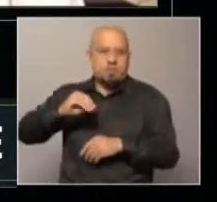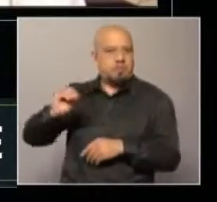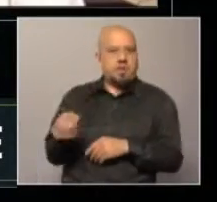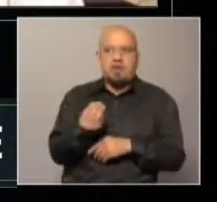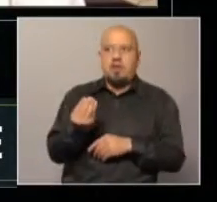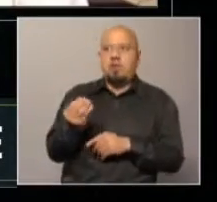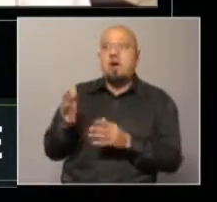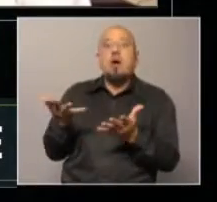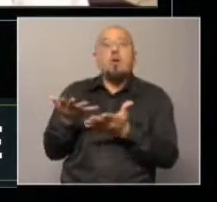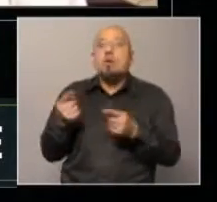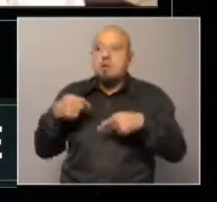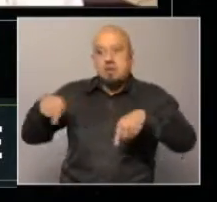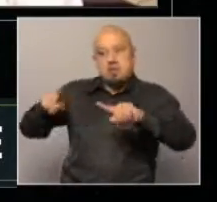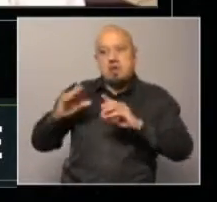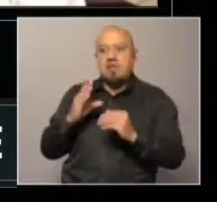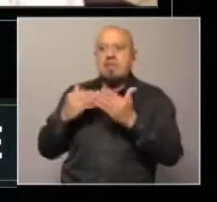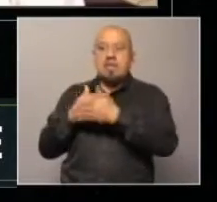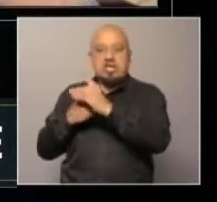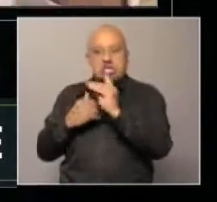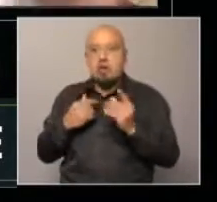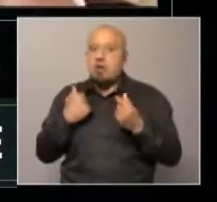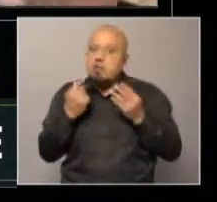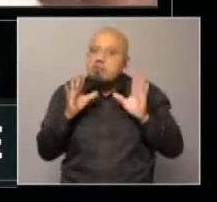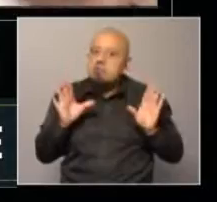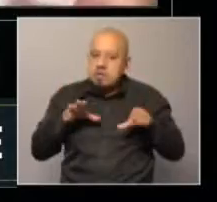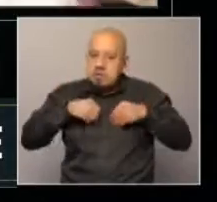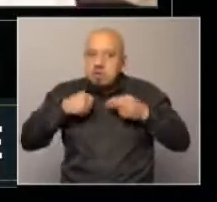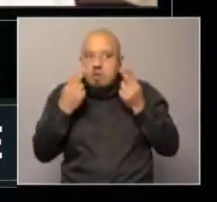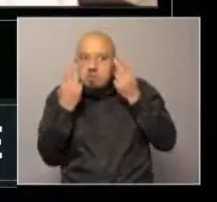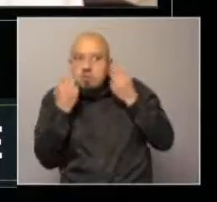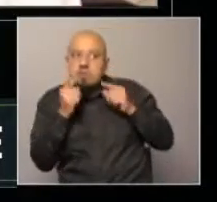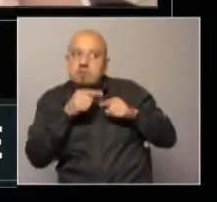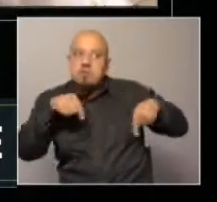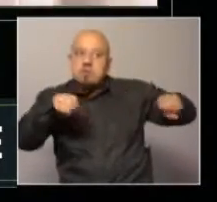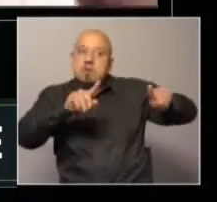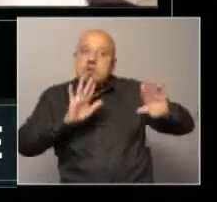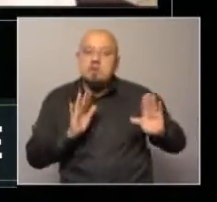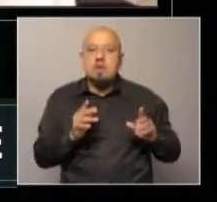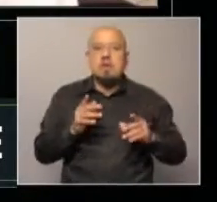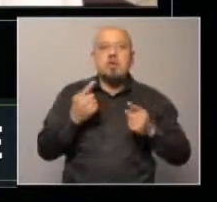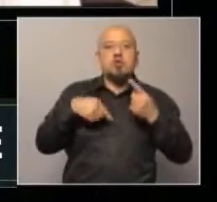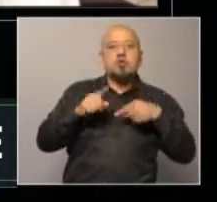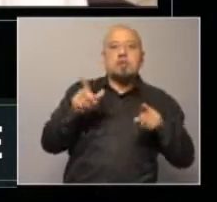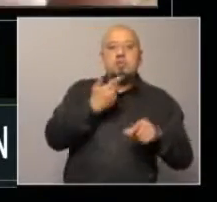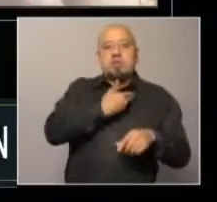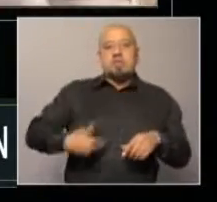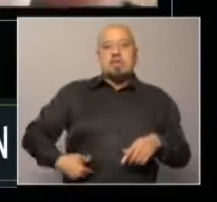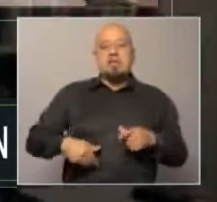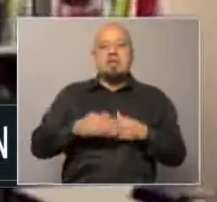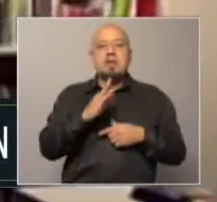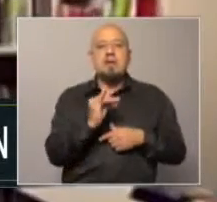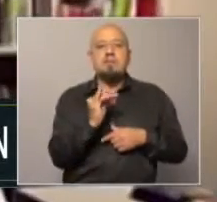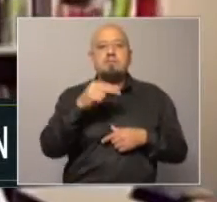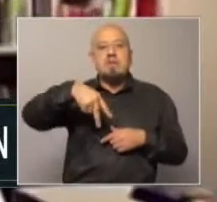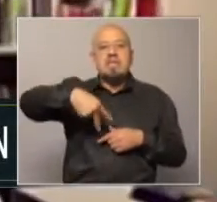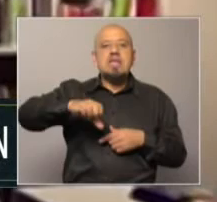su discurso. Piñera quiere pasar a la historia. Ese es como su rollo así